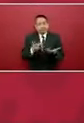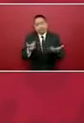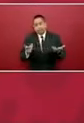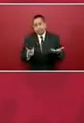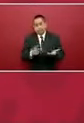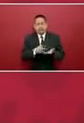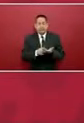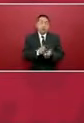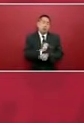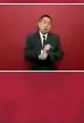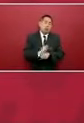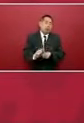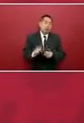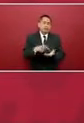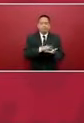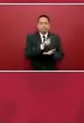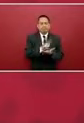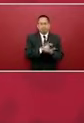blanda.